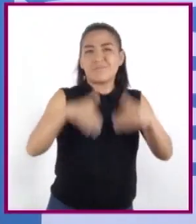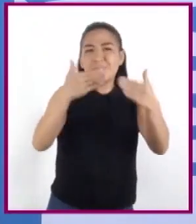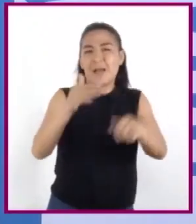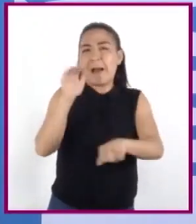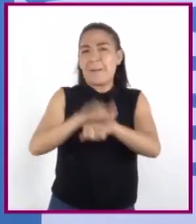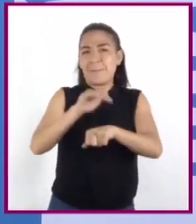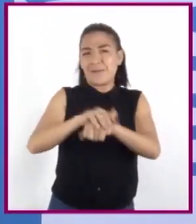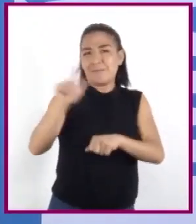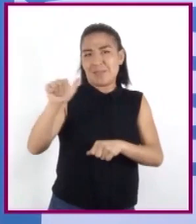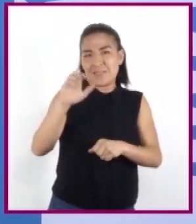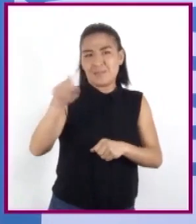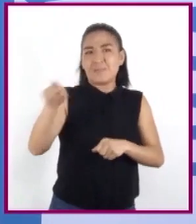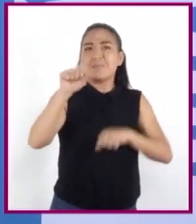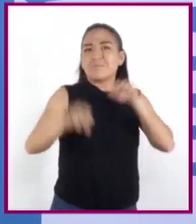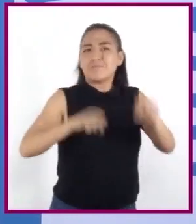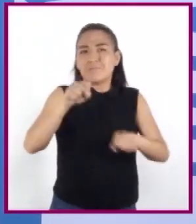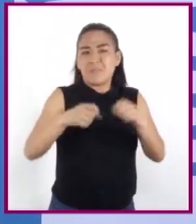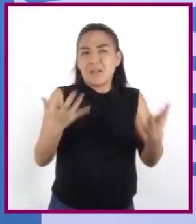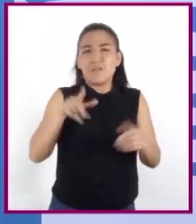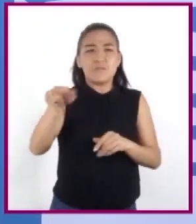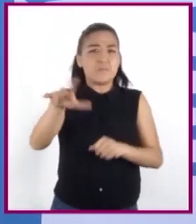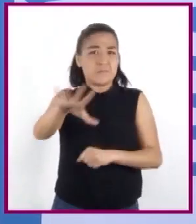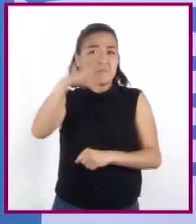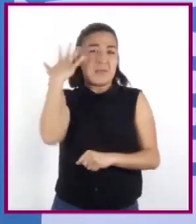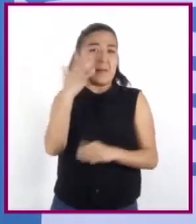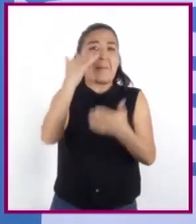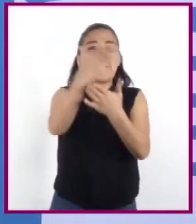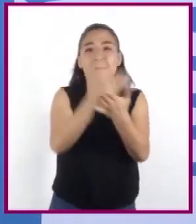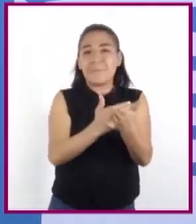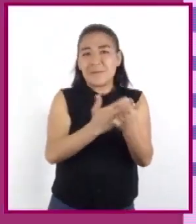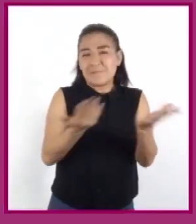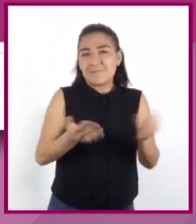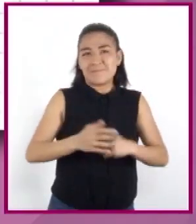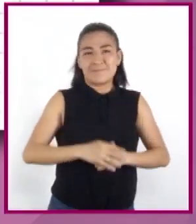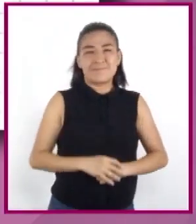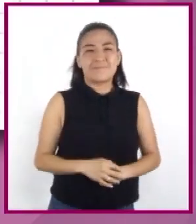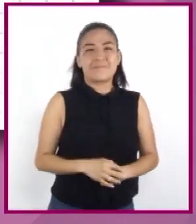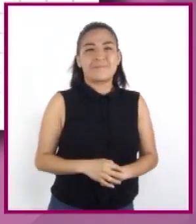Lalo que va en bicicleta si su velocidad es menor?